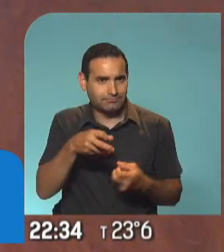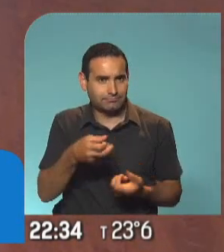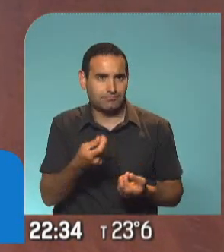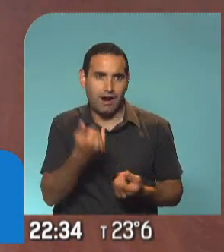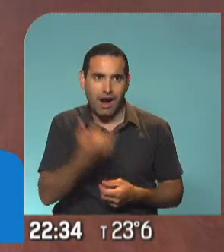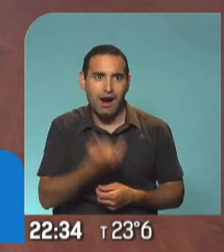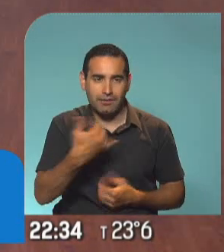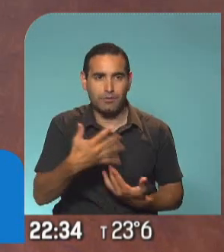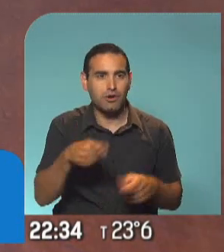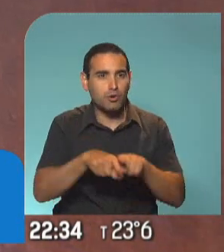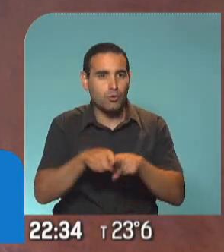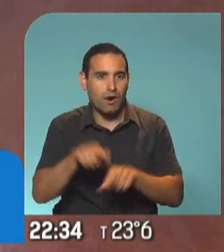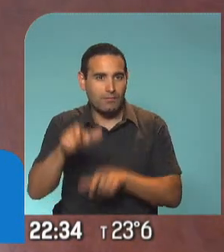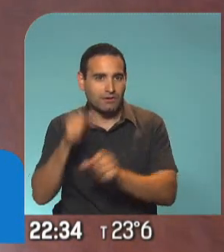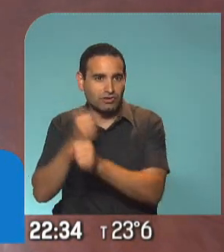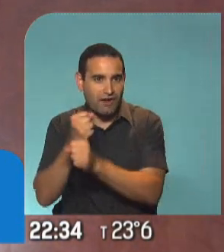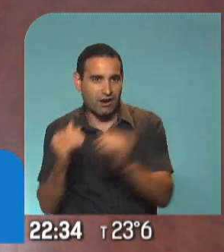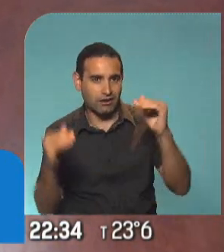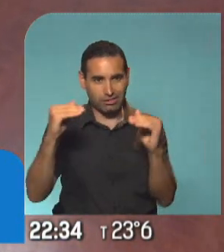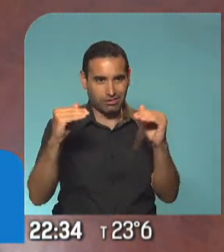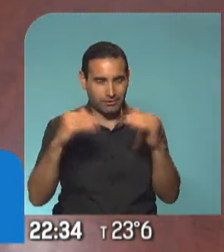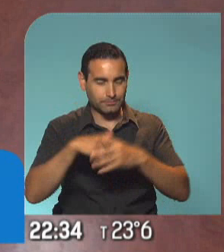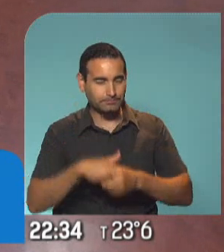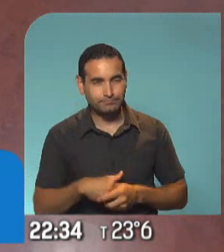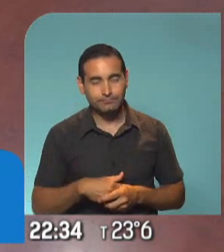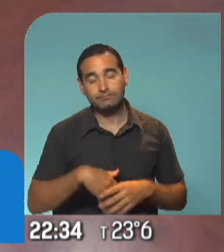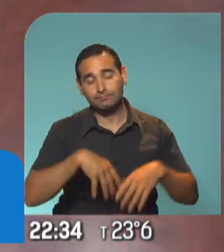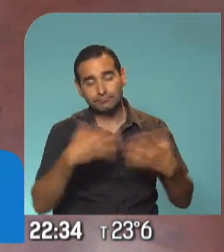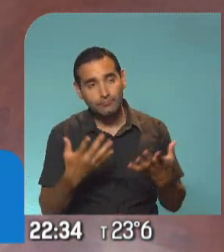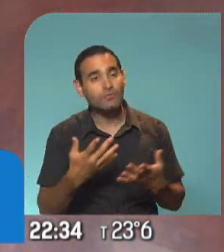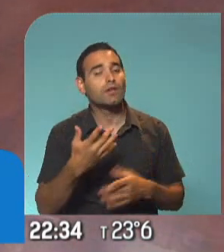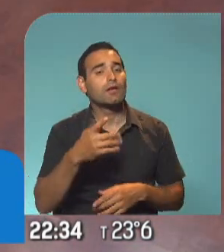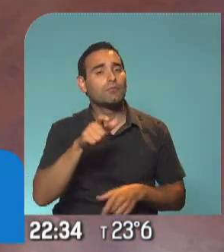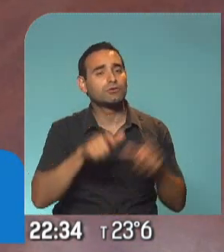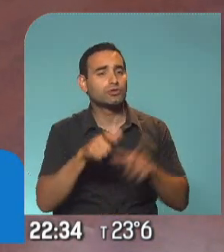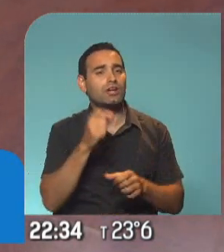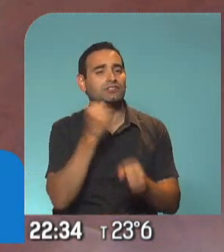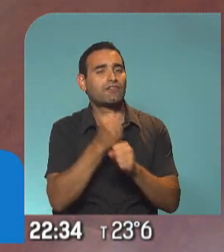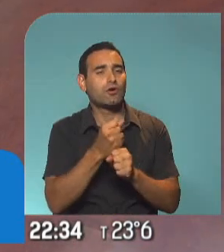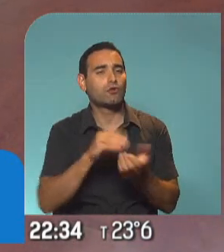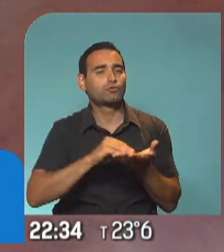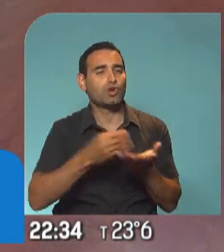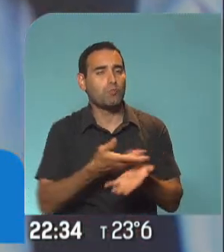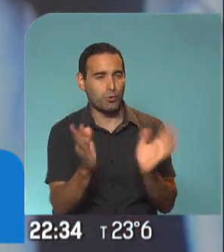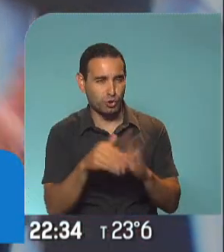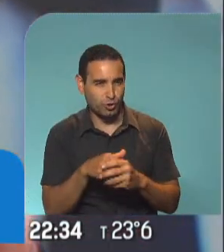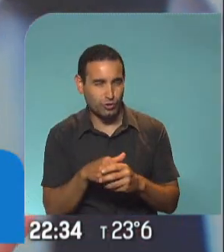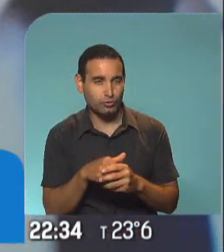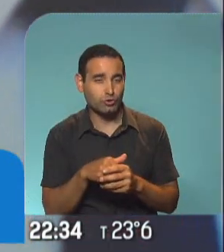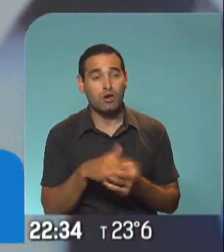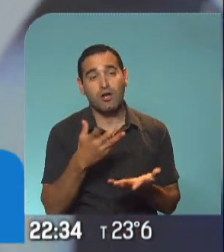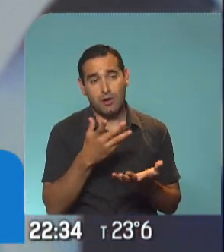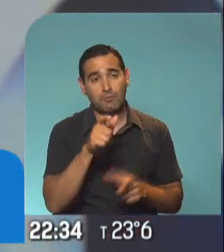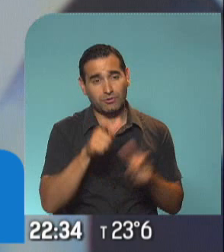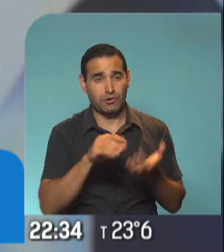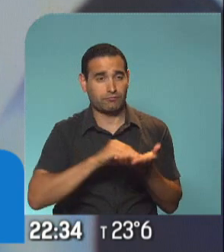ingresos similar a la de su vida activa. Por ejemplo, el tema del funcionariado público. El funcionariado público en Francia incluye no solamente a la